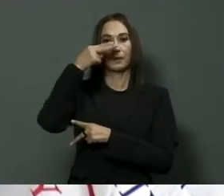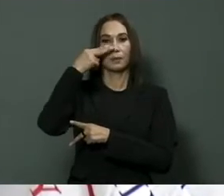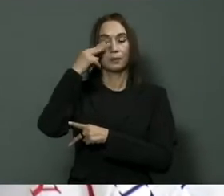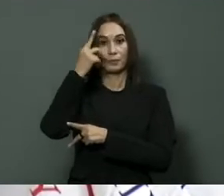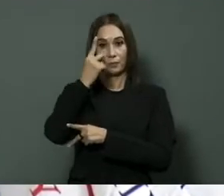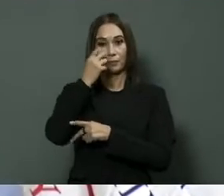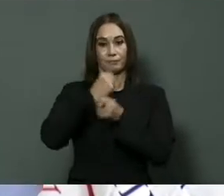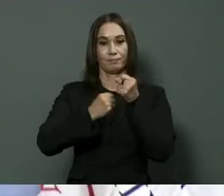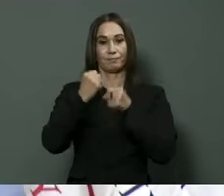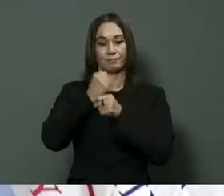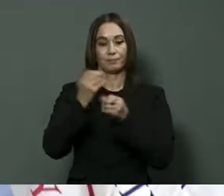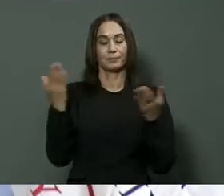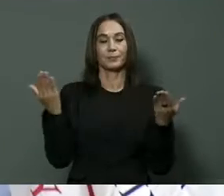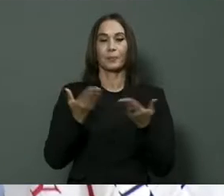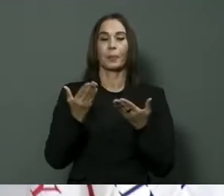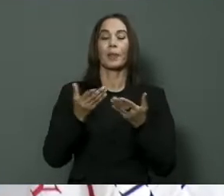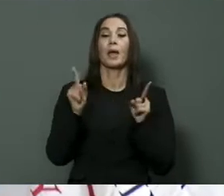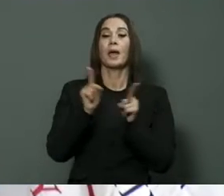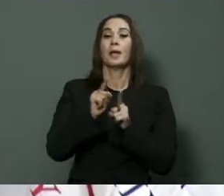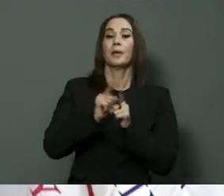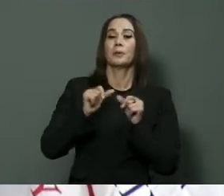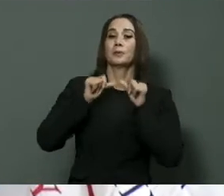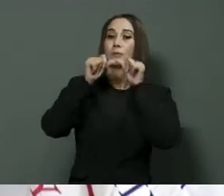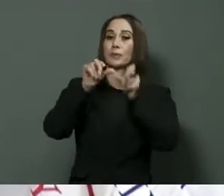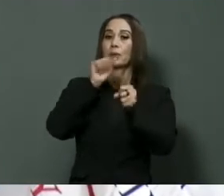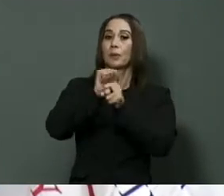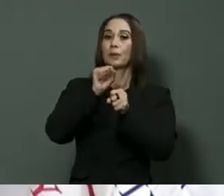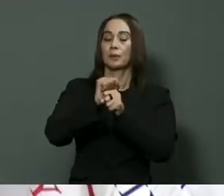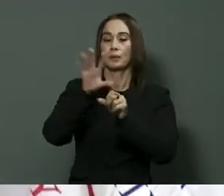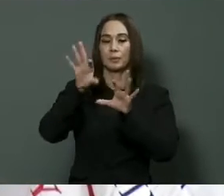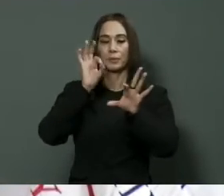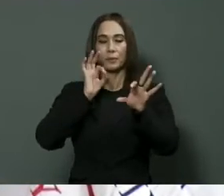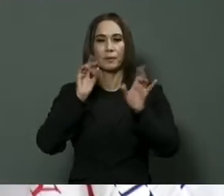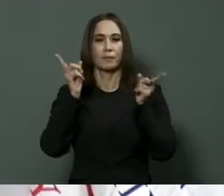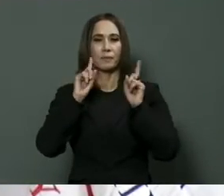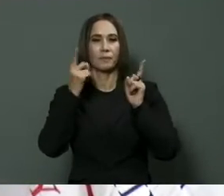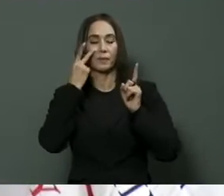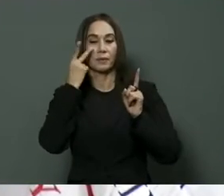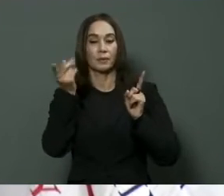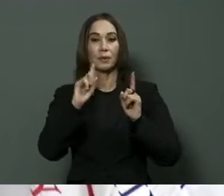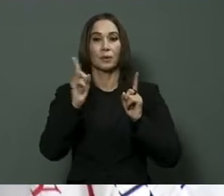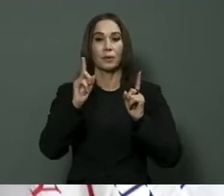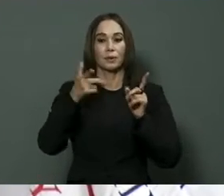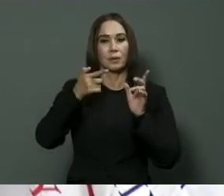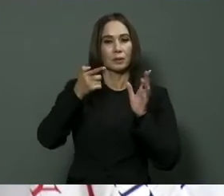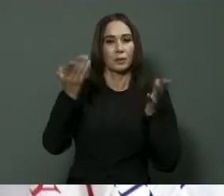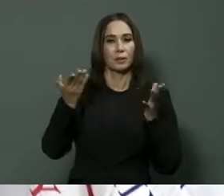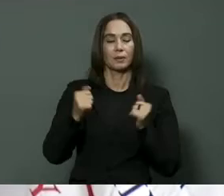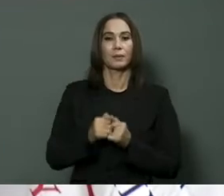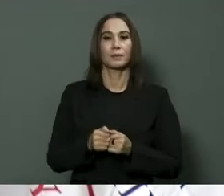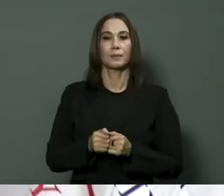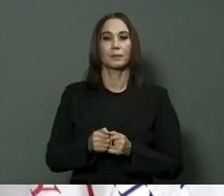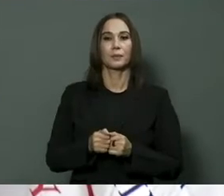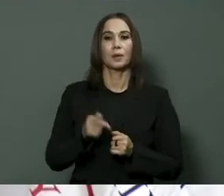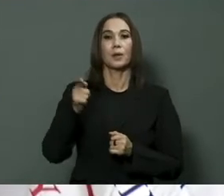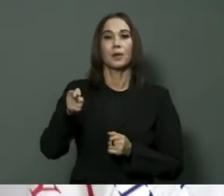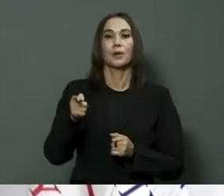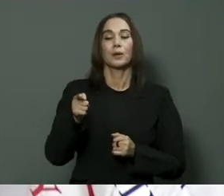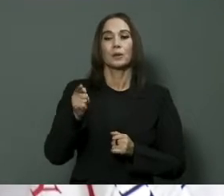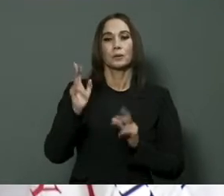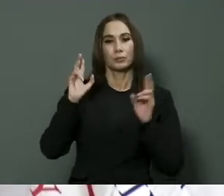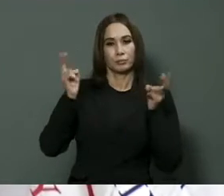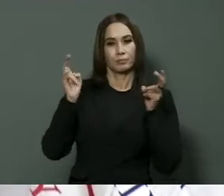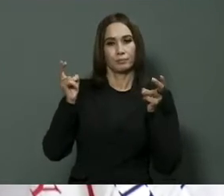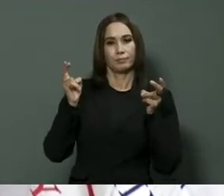año. Además, estamos trabajando en la identificación. Yo quiero hacer un pequeño